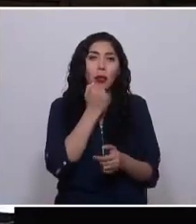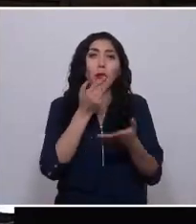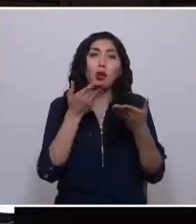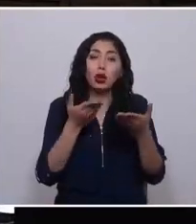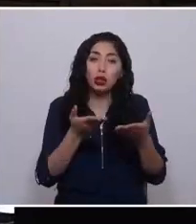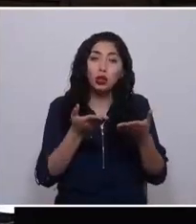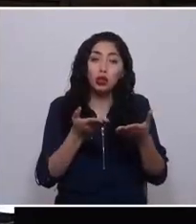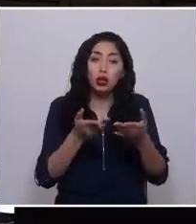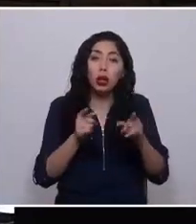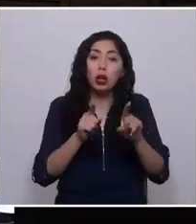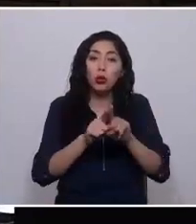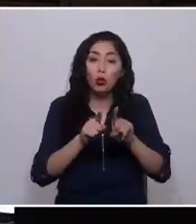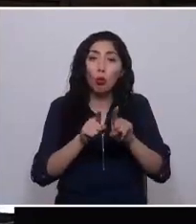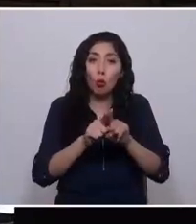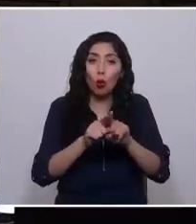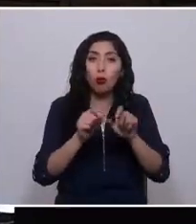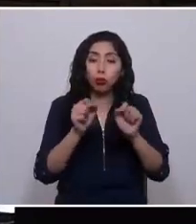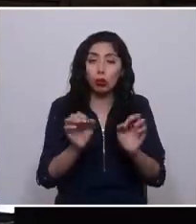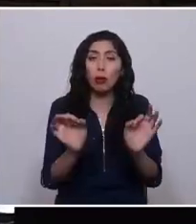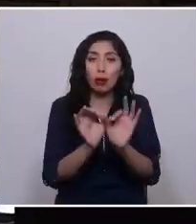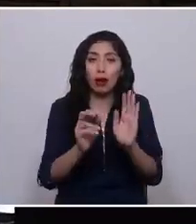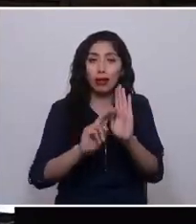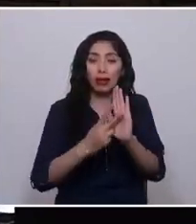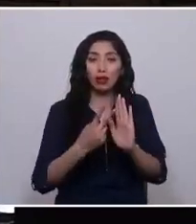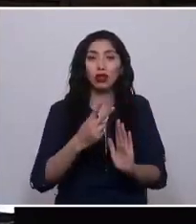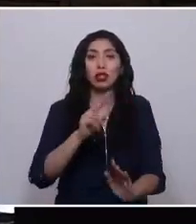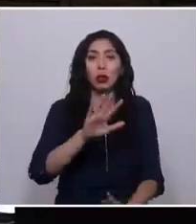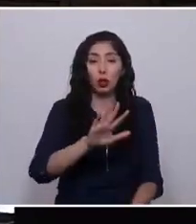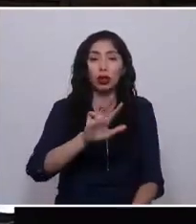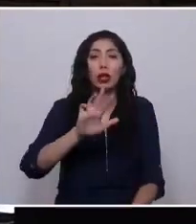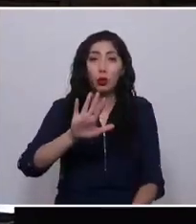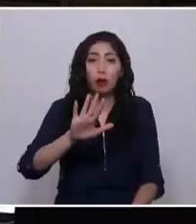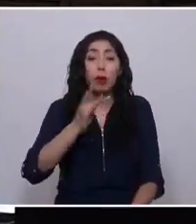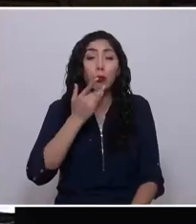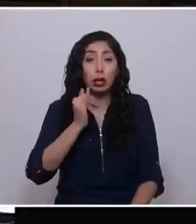ofrecido la palabra respecto a la indicación 59. Es compatible.